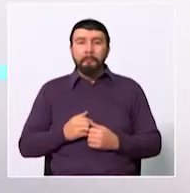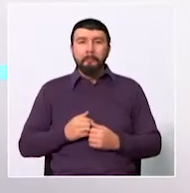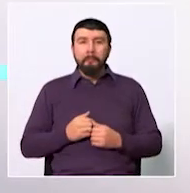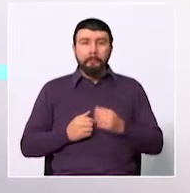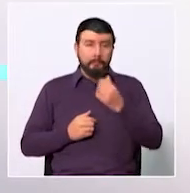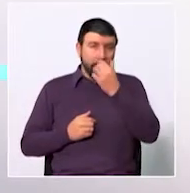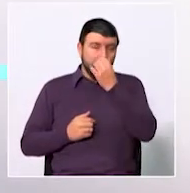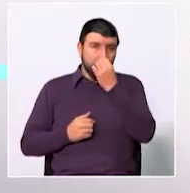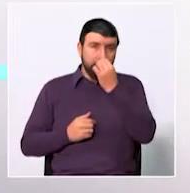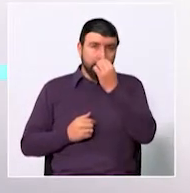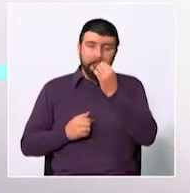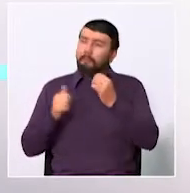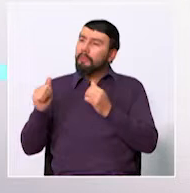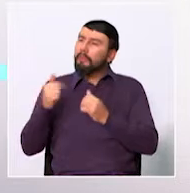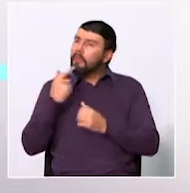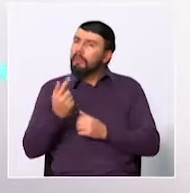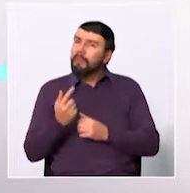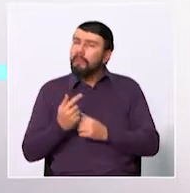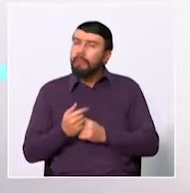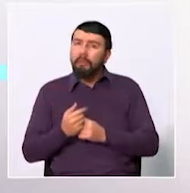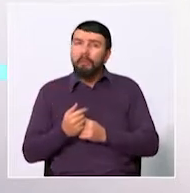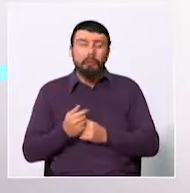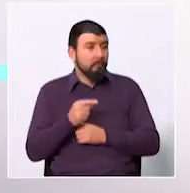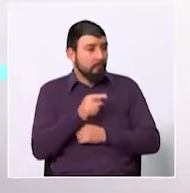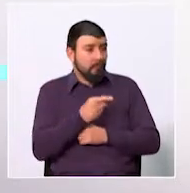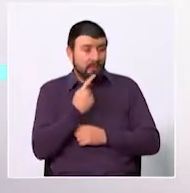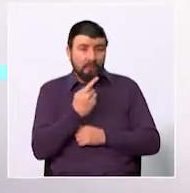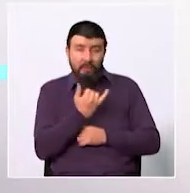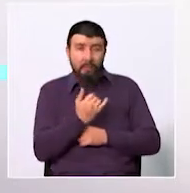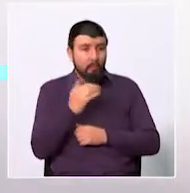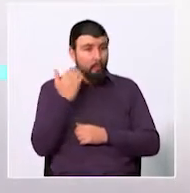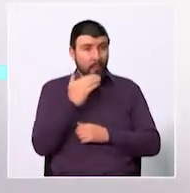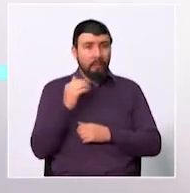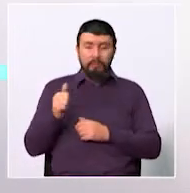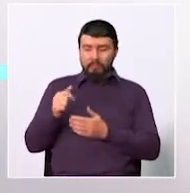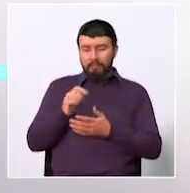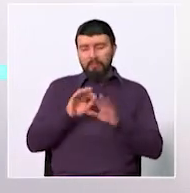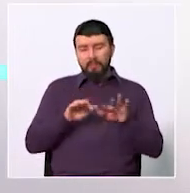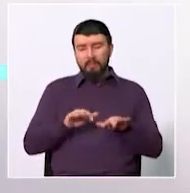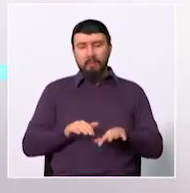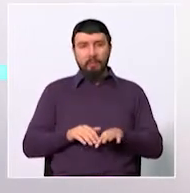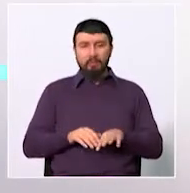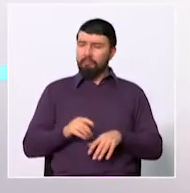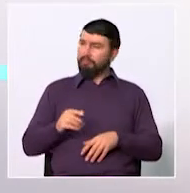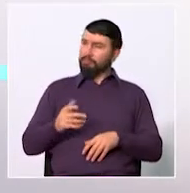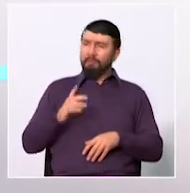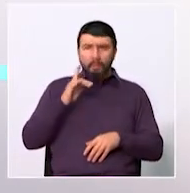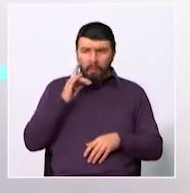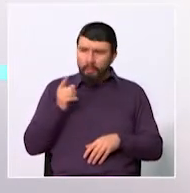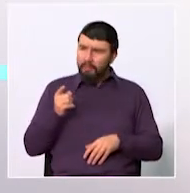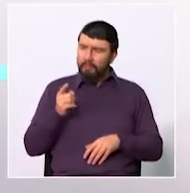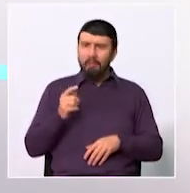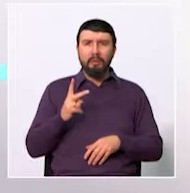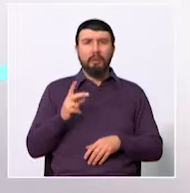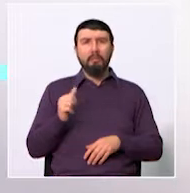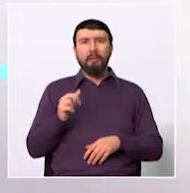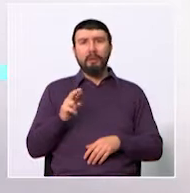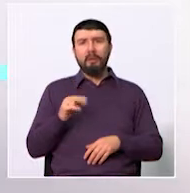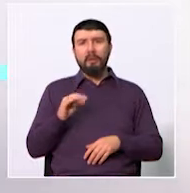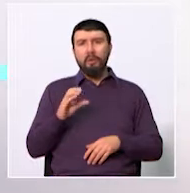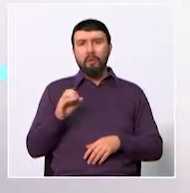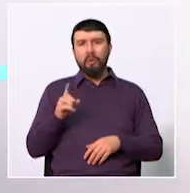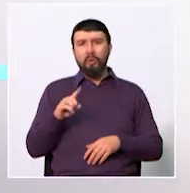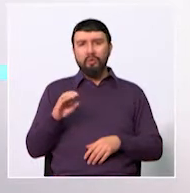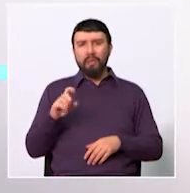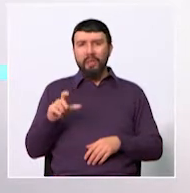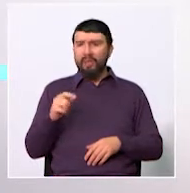y muchos están diciendo hay porque iván dijo es una dama la que escribiendo porque él hubiera escuchado varicocele si es